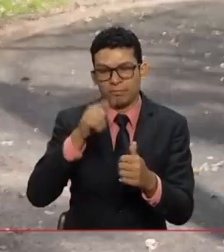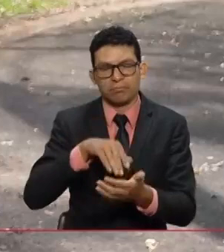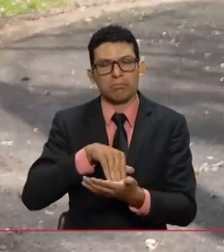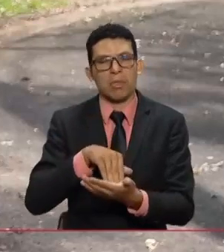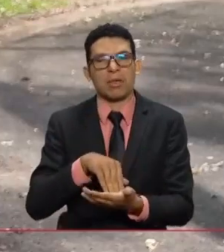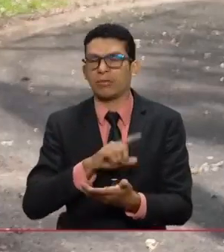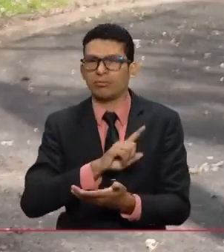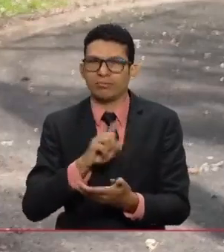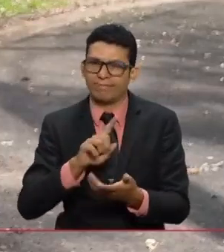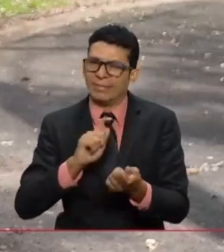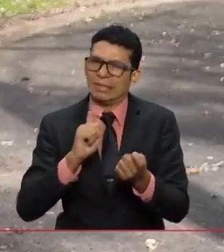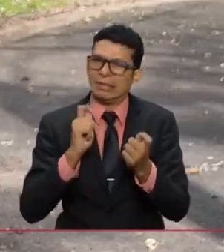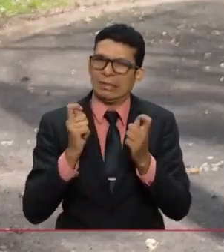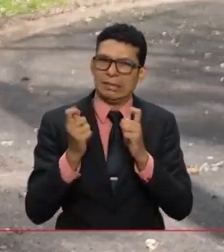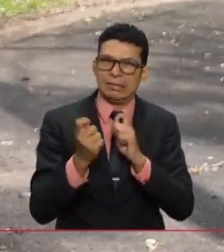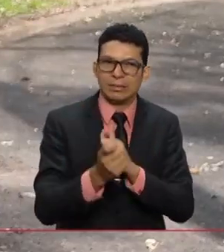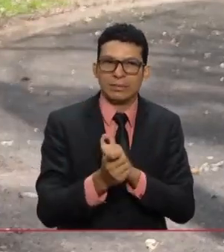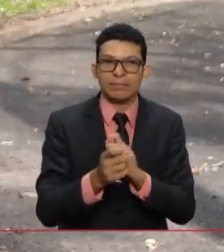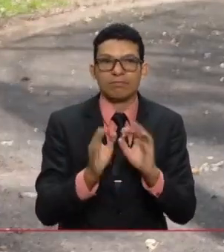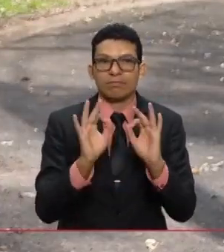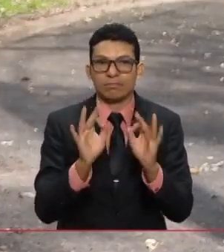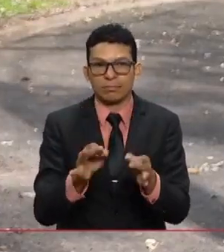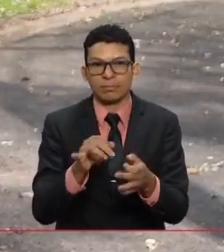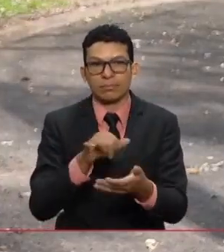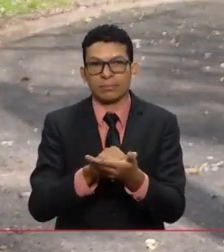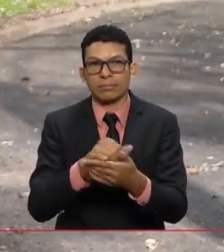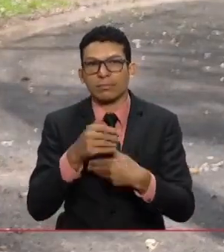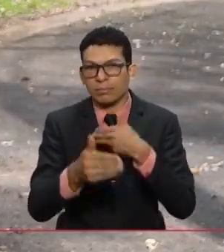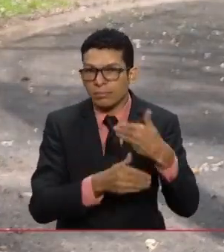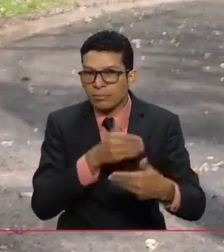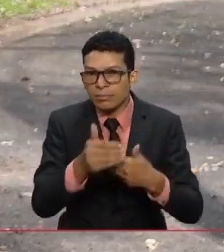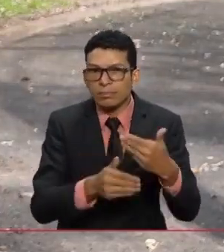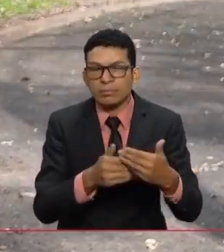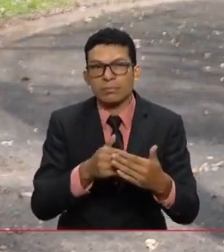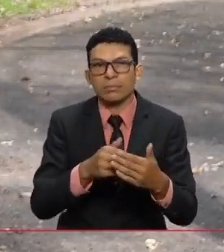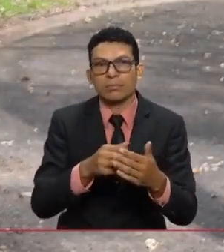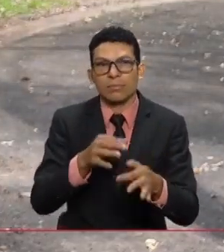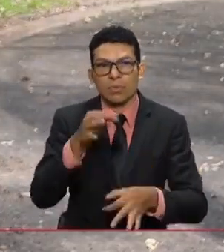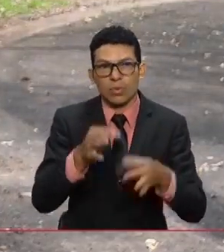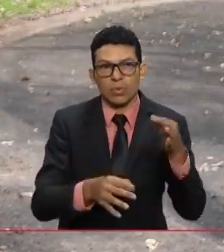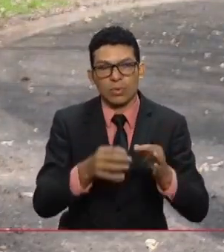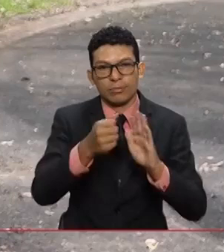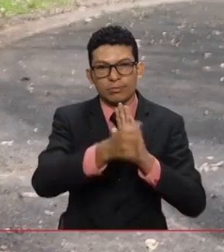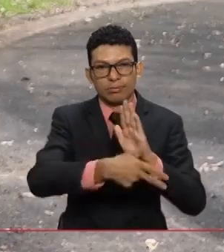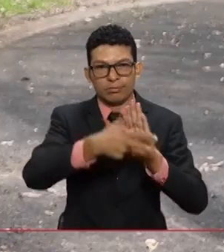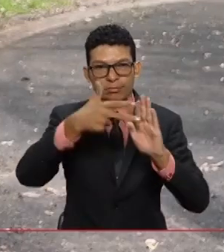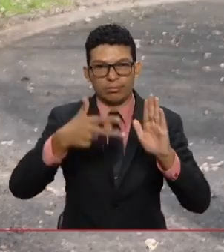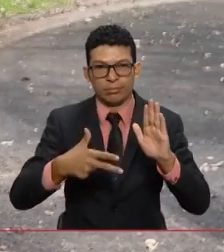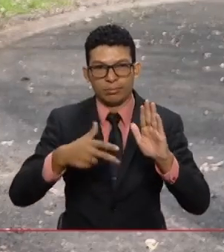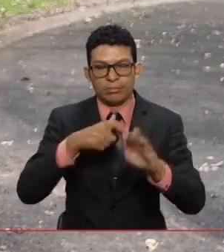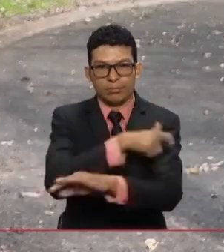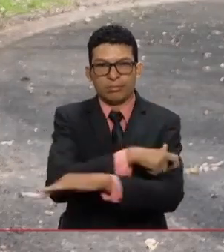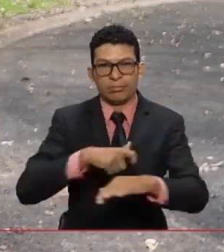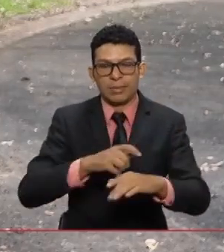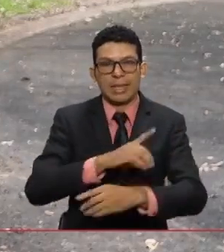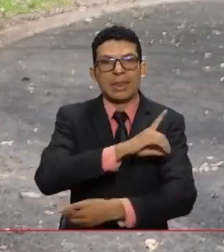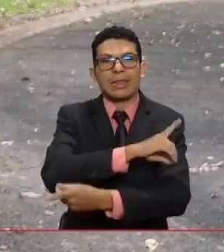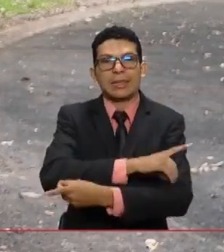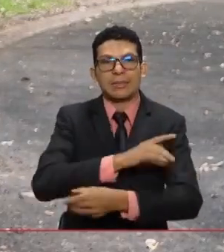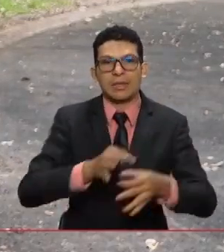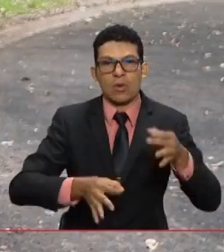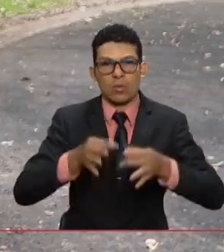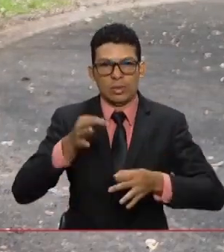tenido, que entienda que efectivamente el debido proceso, el trámite jurídico y constitucional es ante la Comisión de Disciplina Judicial